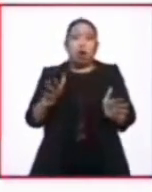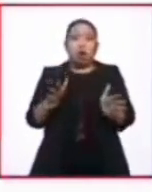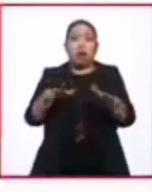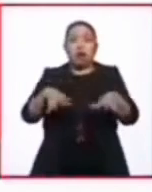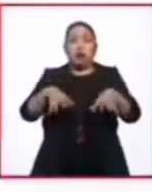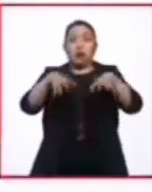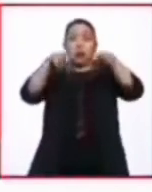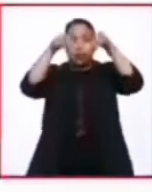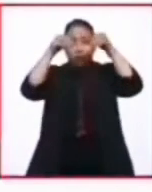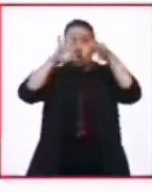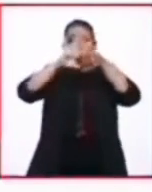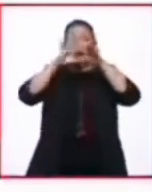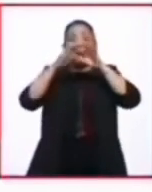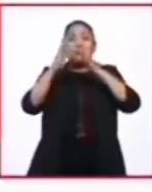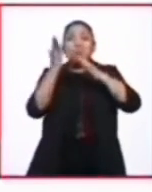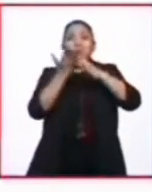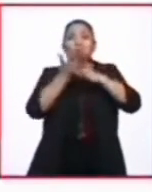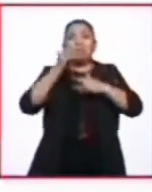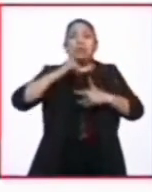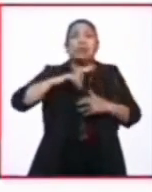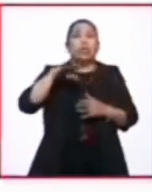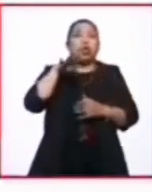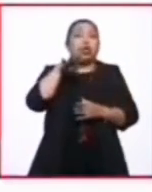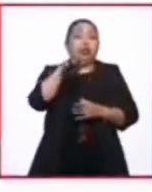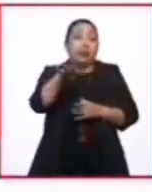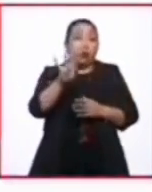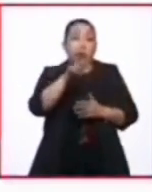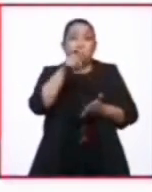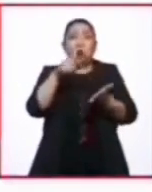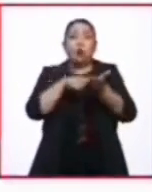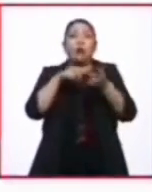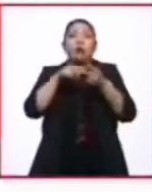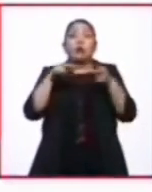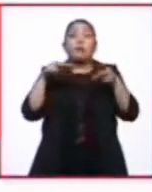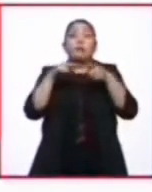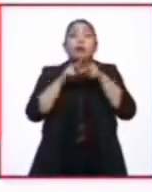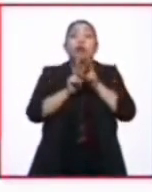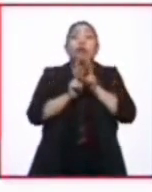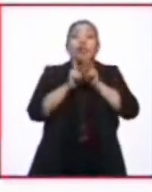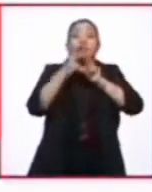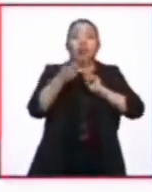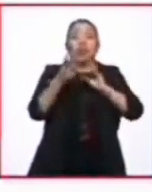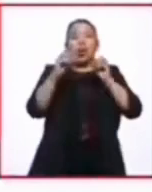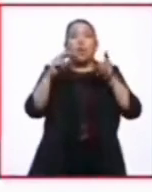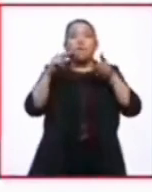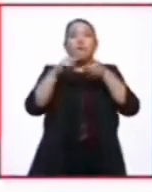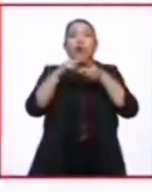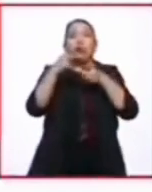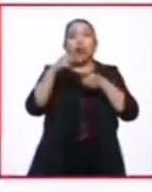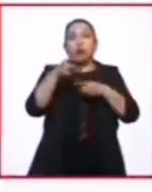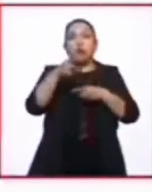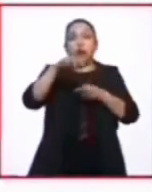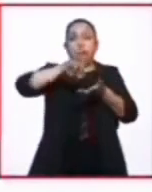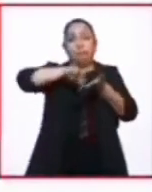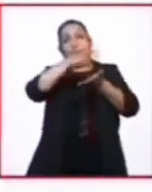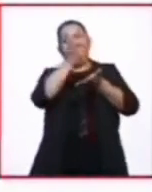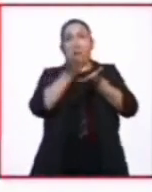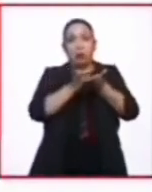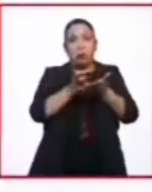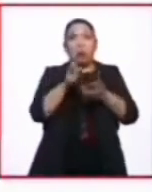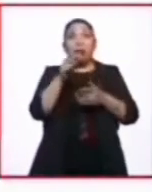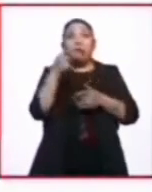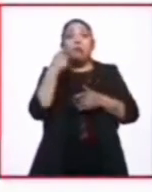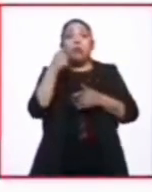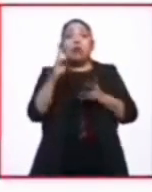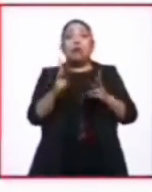del Circo Olímpico en la primera mitad del siglo XIX en los patios de vecindad o los llamados patios de maroma. Incluso hizo